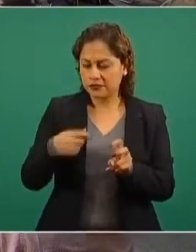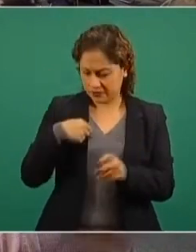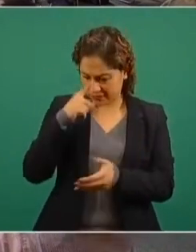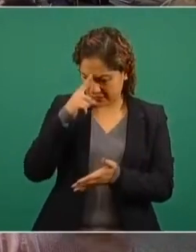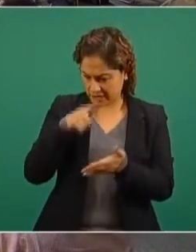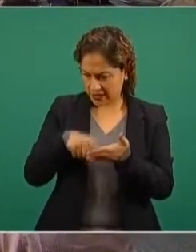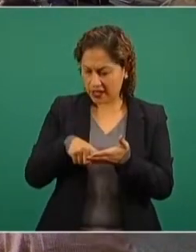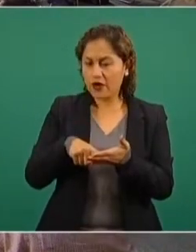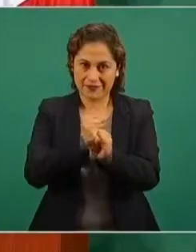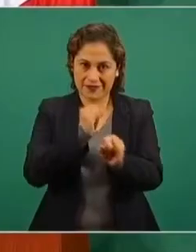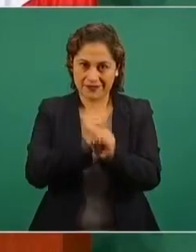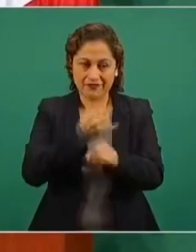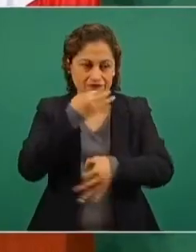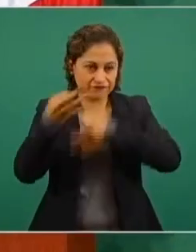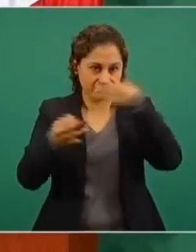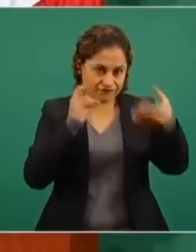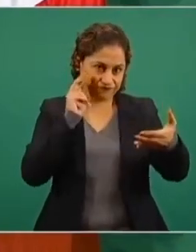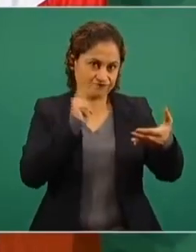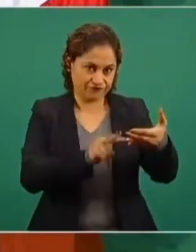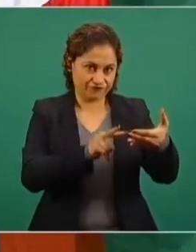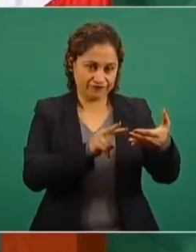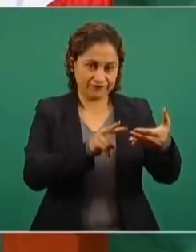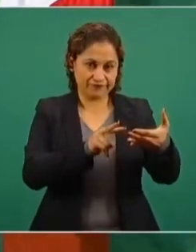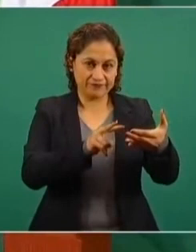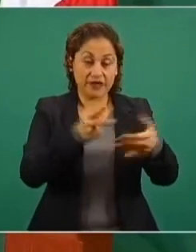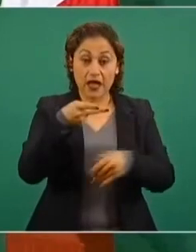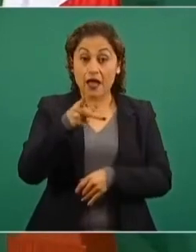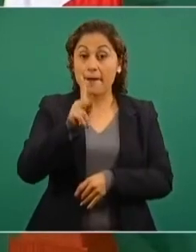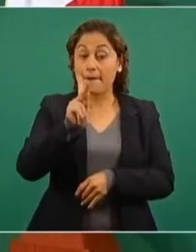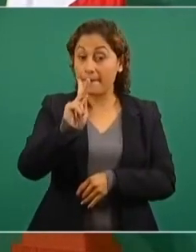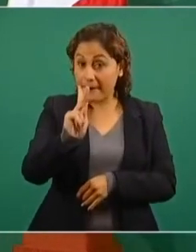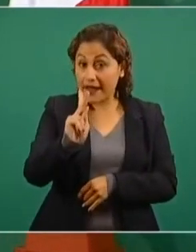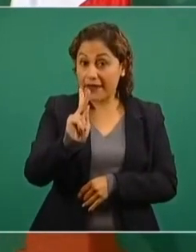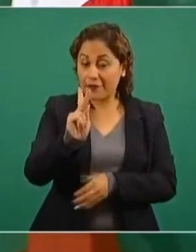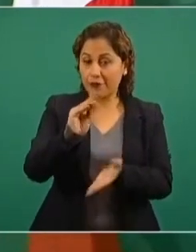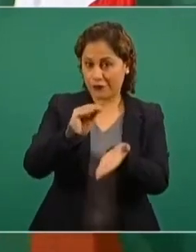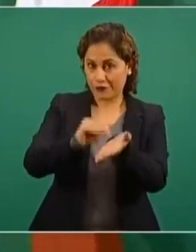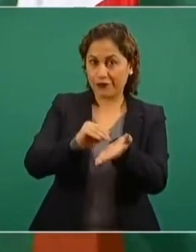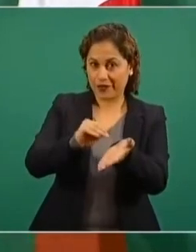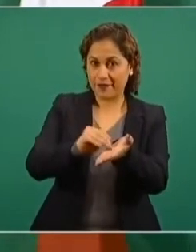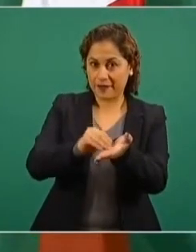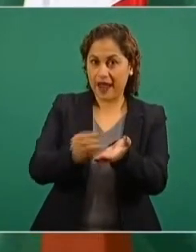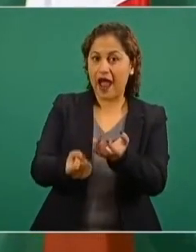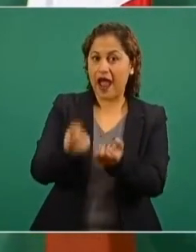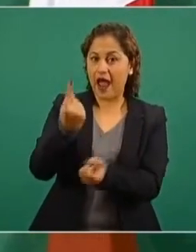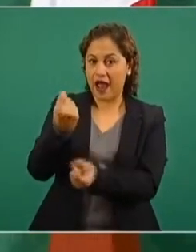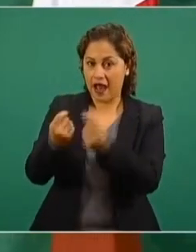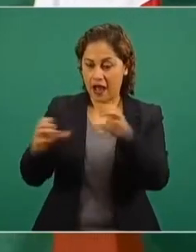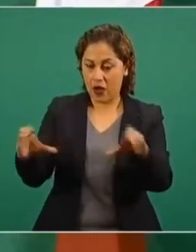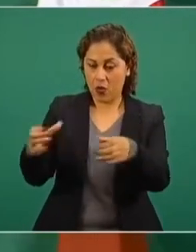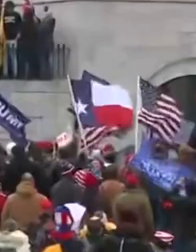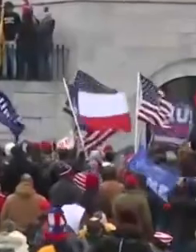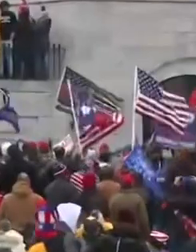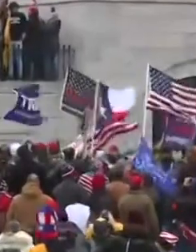Mark Zuckerberg, de suspender indefinidamente las cuentas del mandatario estadounidense Donald Trump. La plataforma justificó el